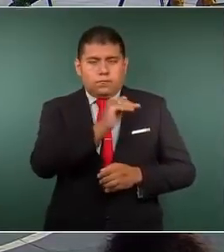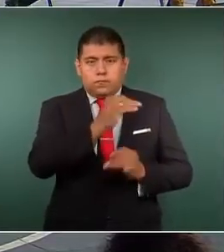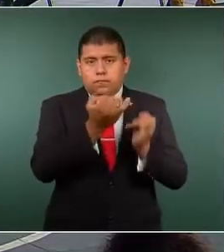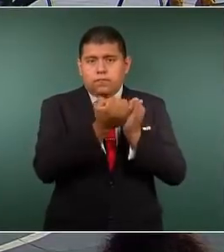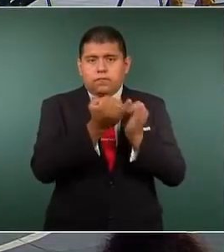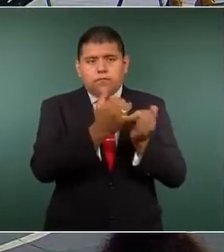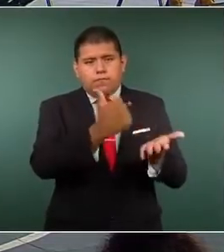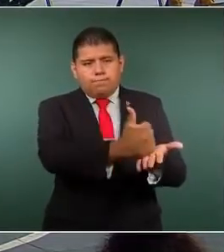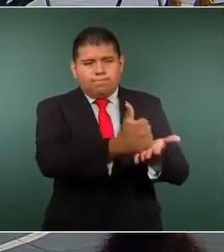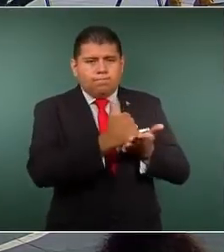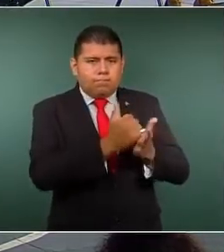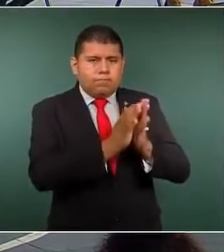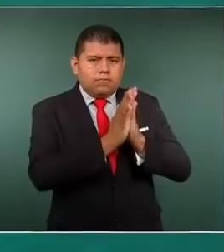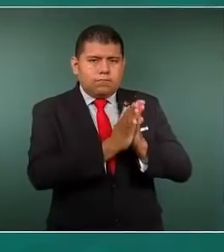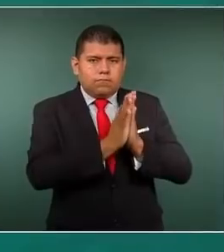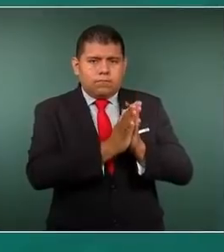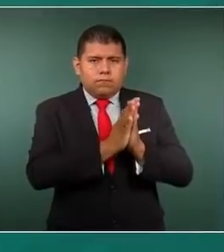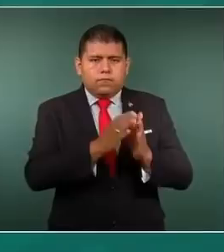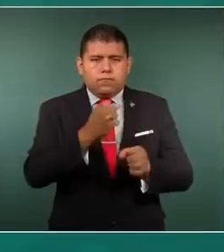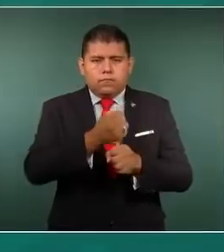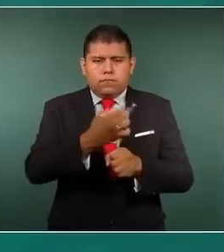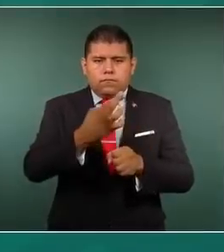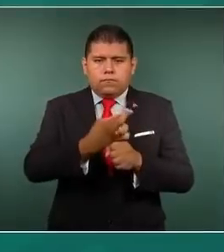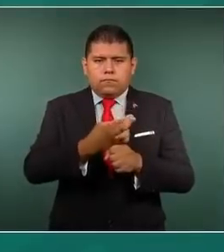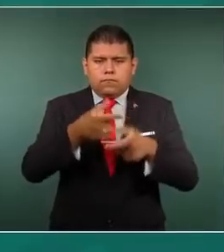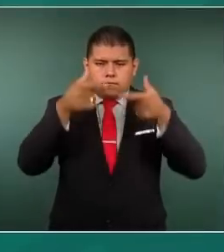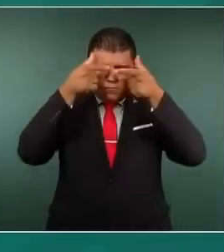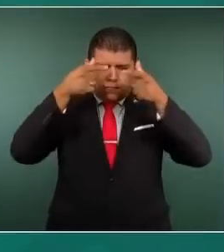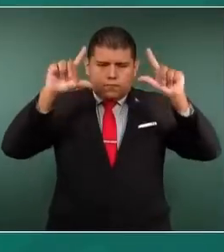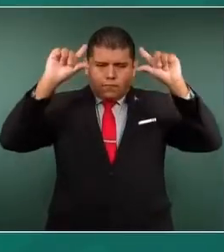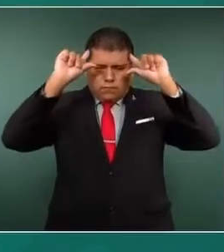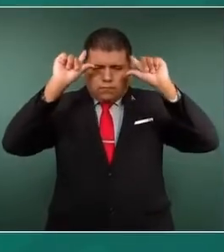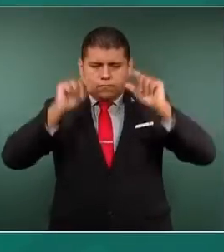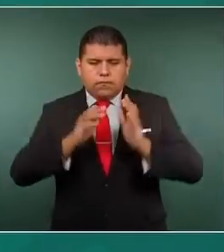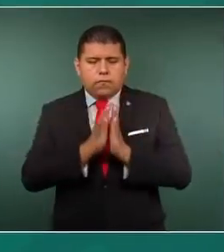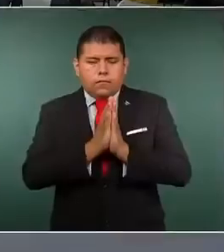nos ayuden la secretaria de marina este